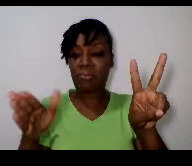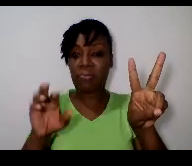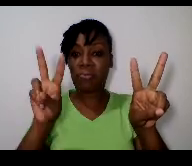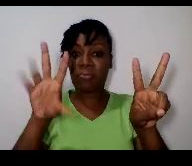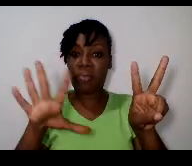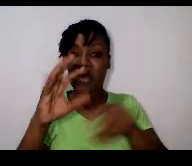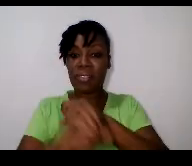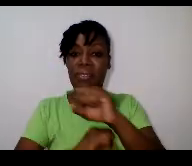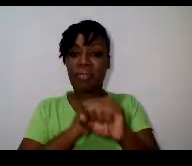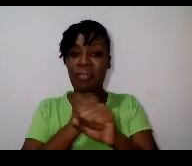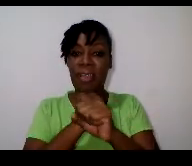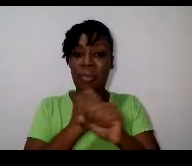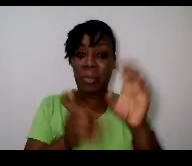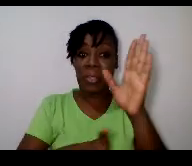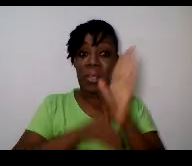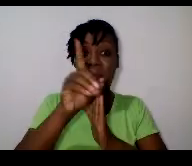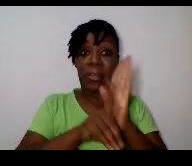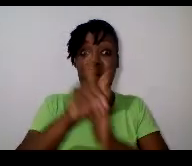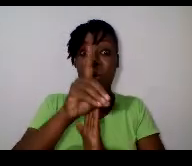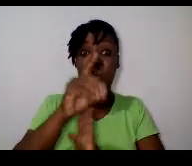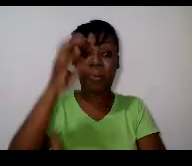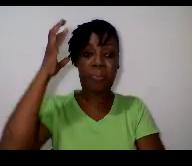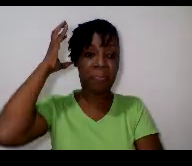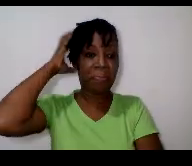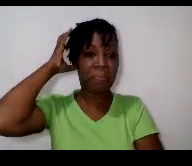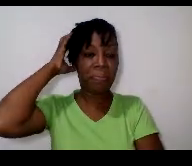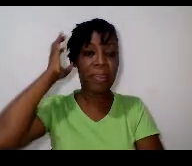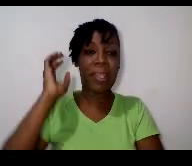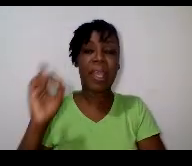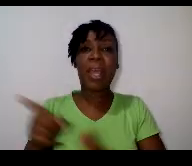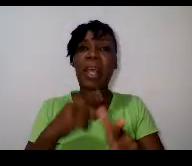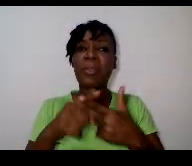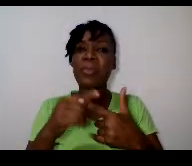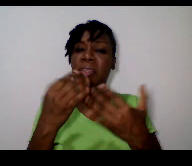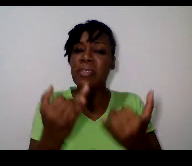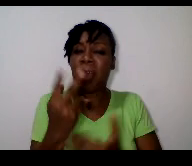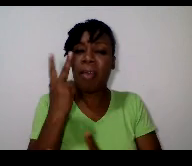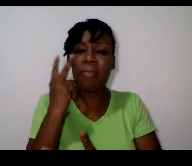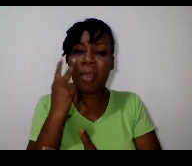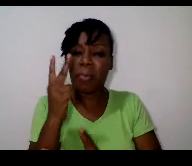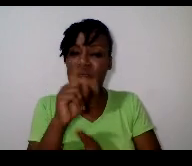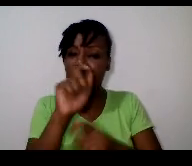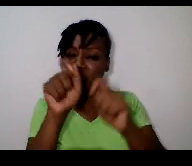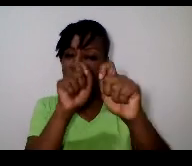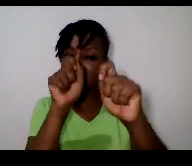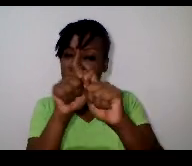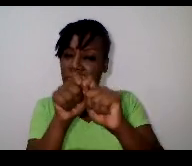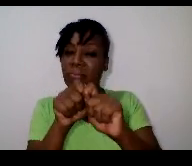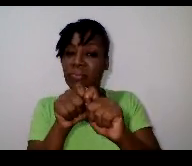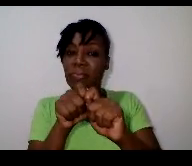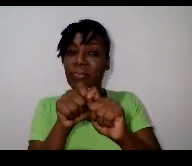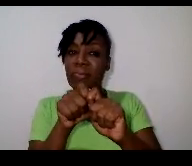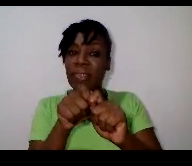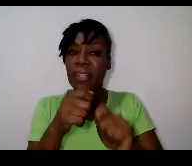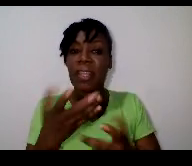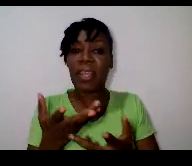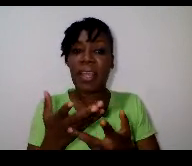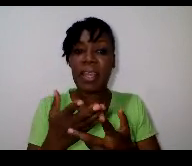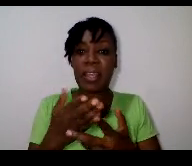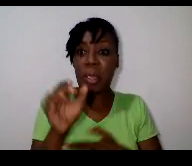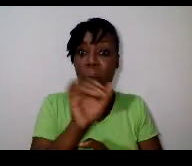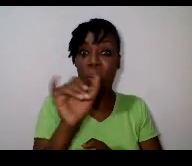el desarrollo de este cerebro, pero ya venimos afinando detalles en esa construcción. Y es lo que vemos en esa construcción de la casa